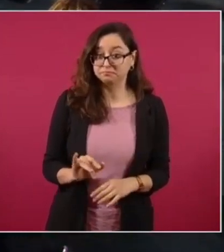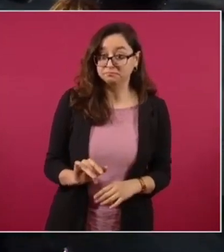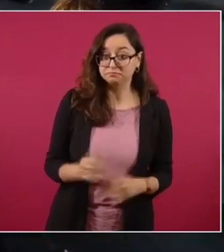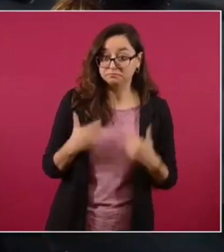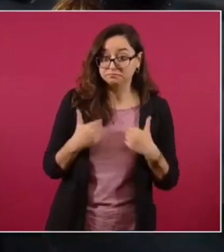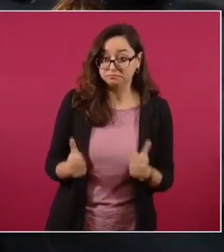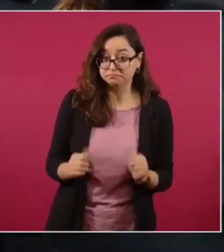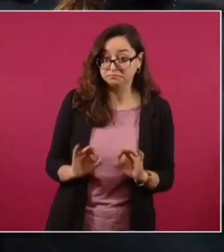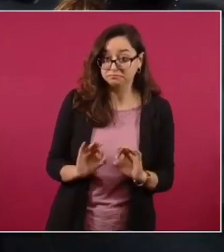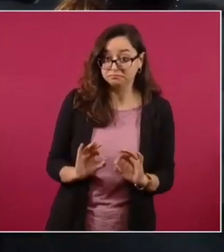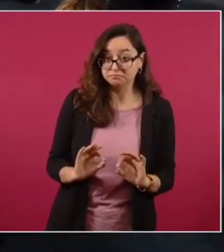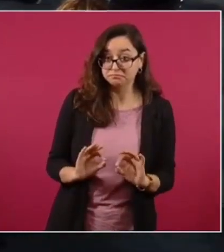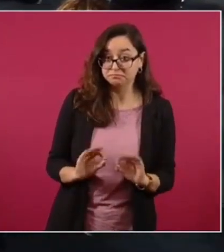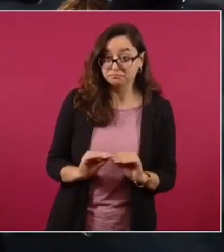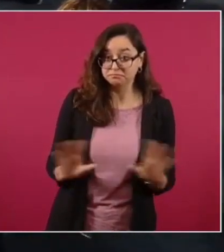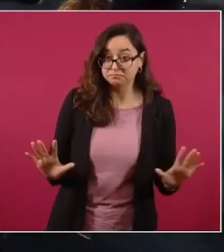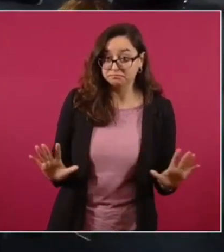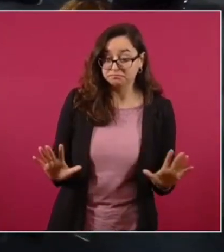entendiste? Sí.